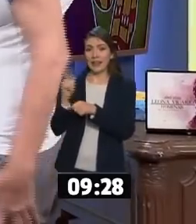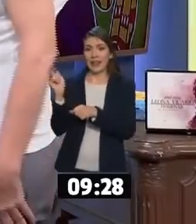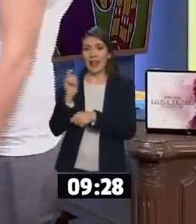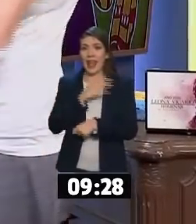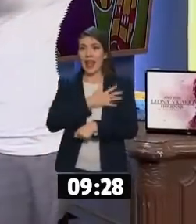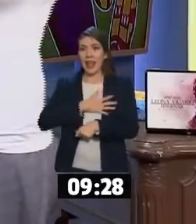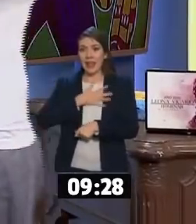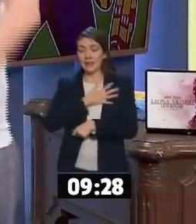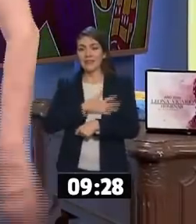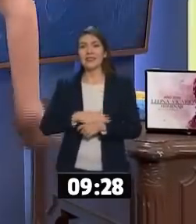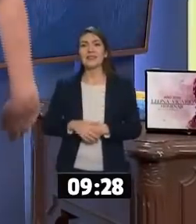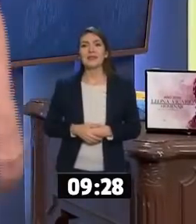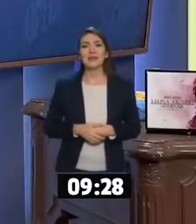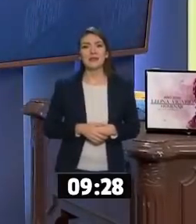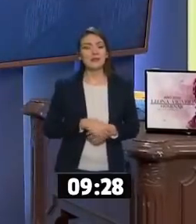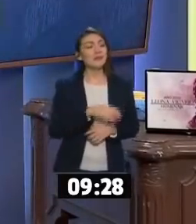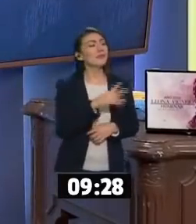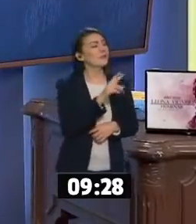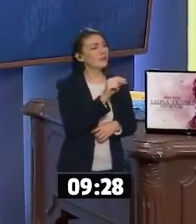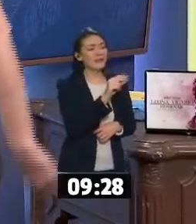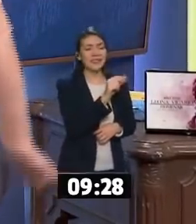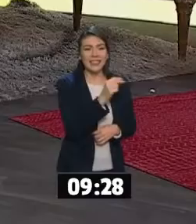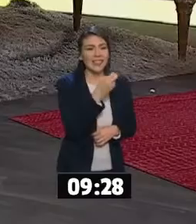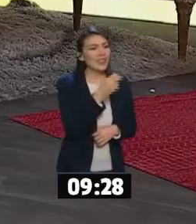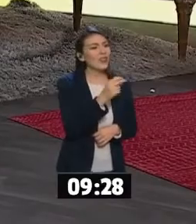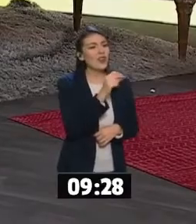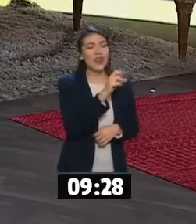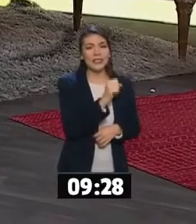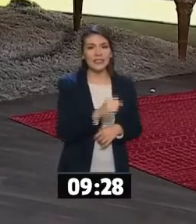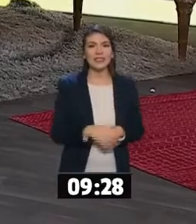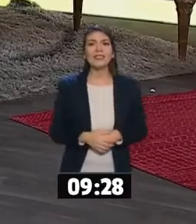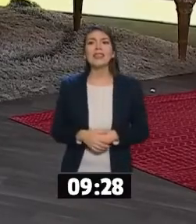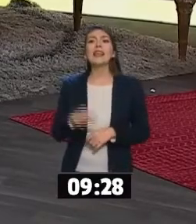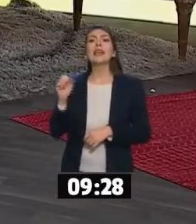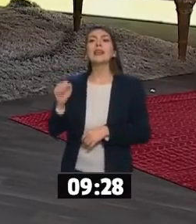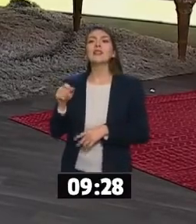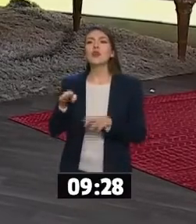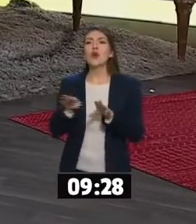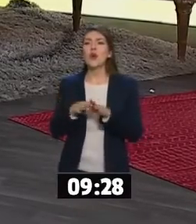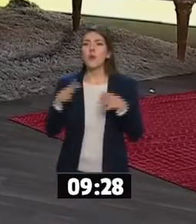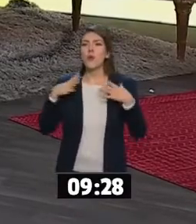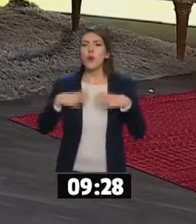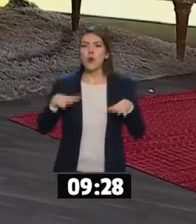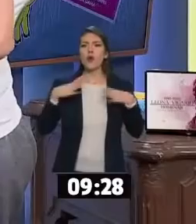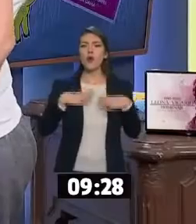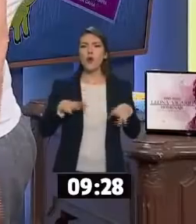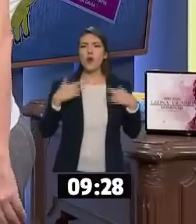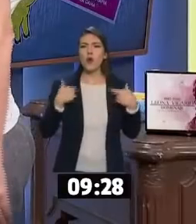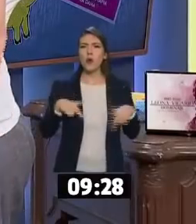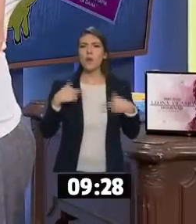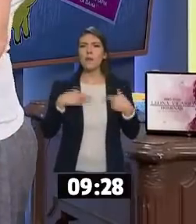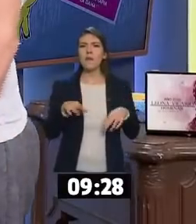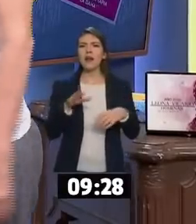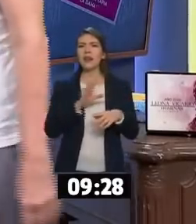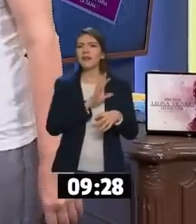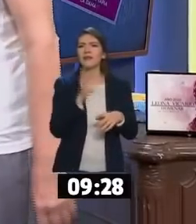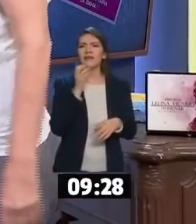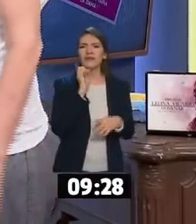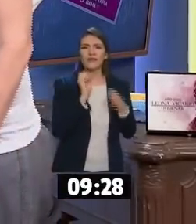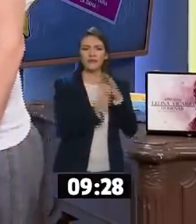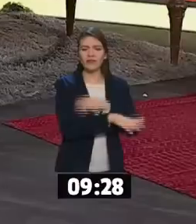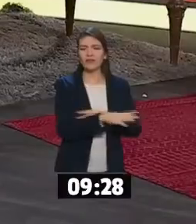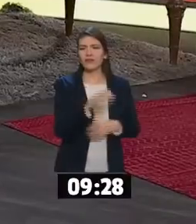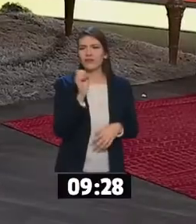de los Así pantalones. tiene que ser, señora. No, es la moda desechable. Ah, No le sé bien. ¿Pero por qué desechable? ¿Por qué hacen Porque-